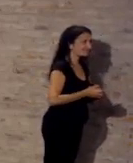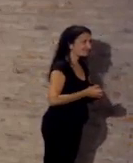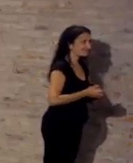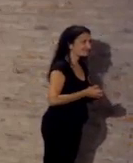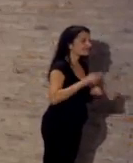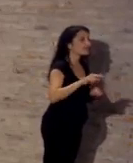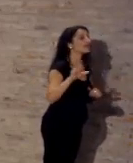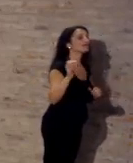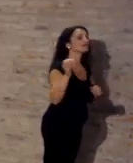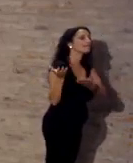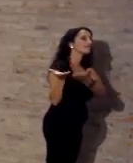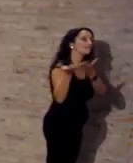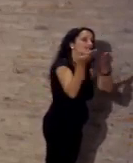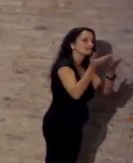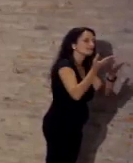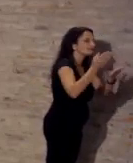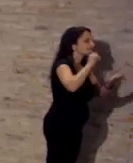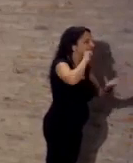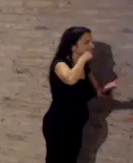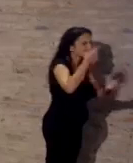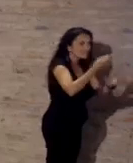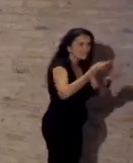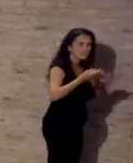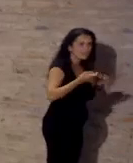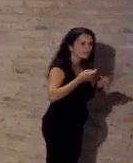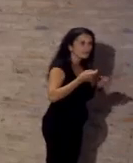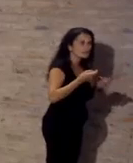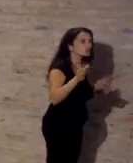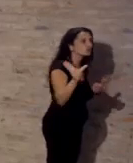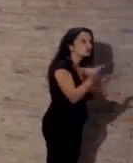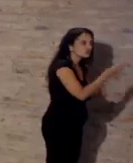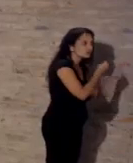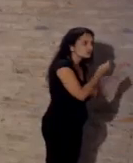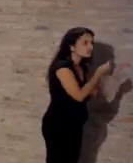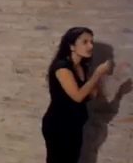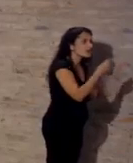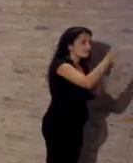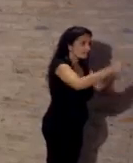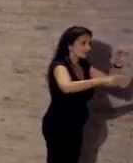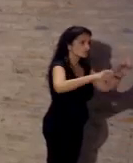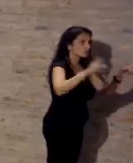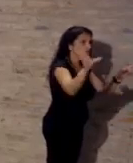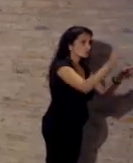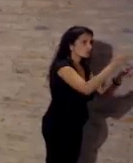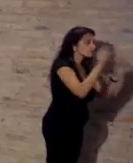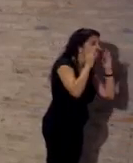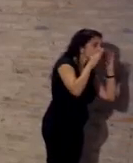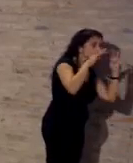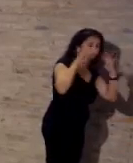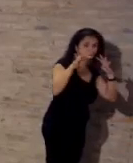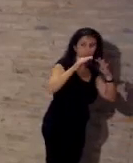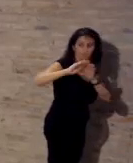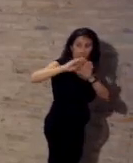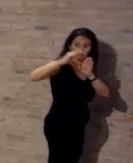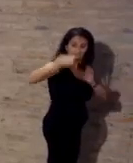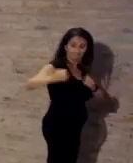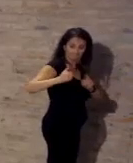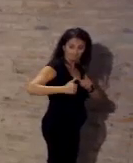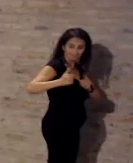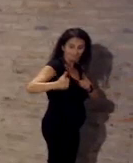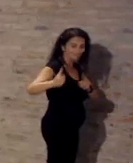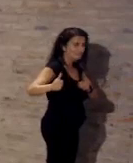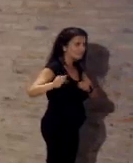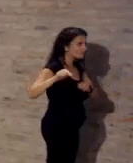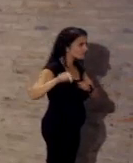invitación necesaria a que quienes están escuchando quienes forman parte del panel que sepan que no necesitamos